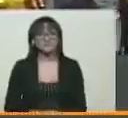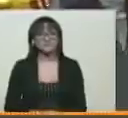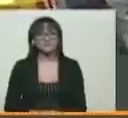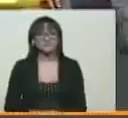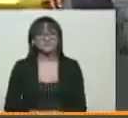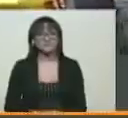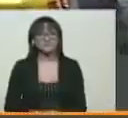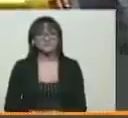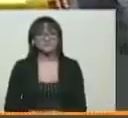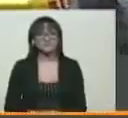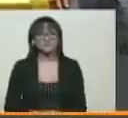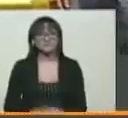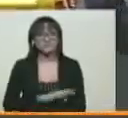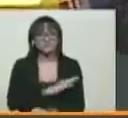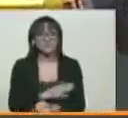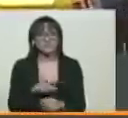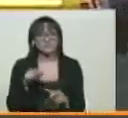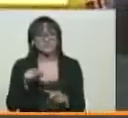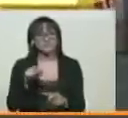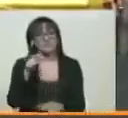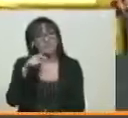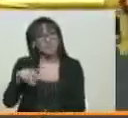Una fuerza del pueblo.